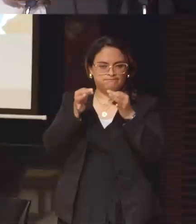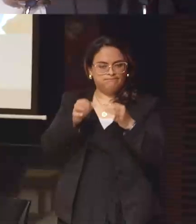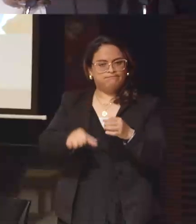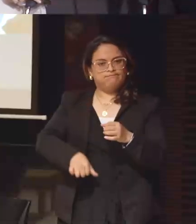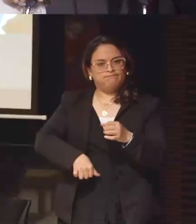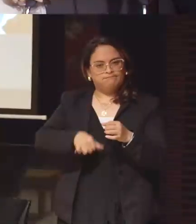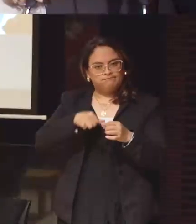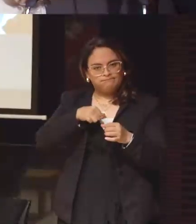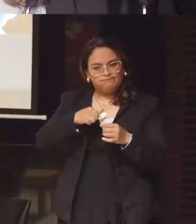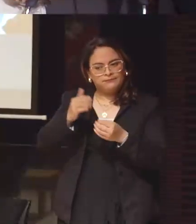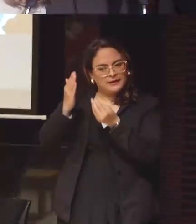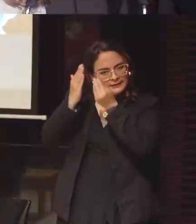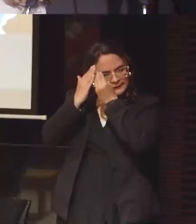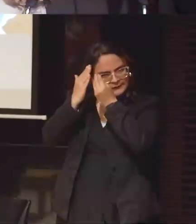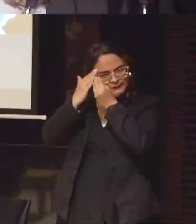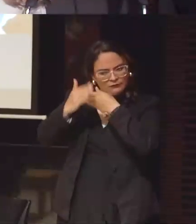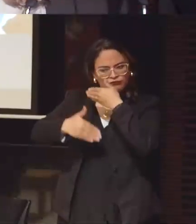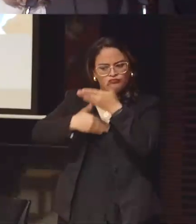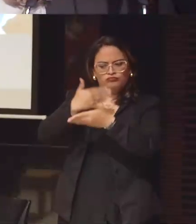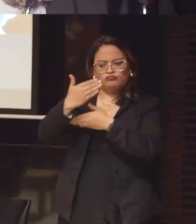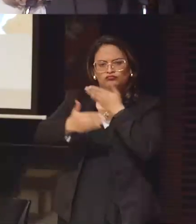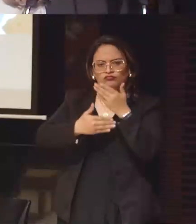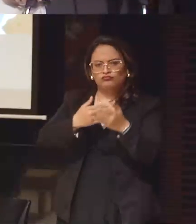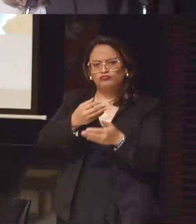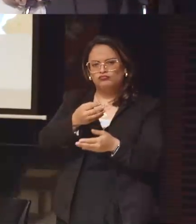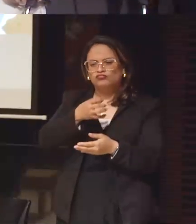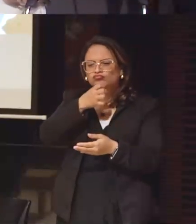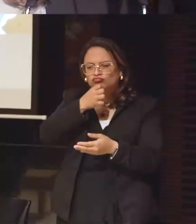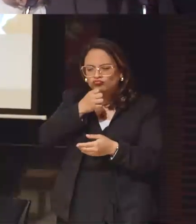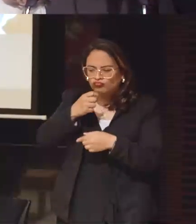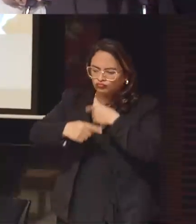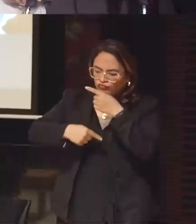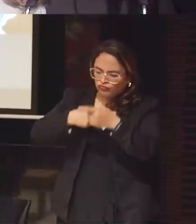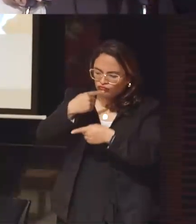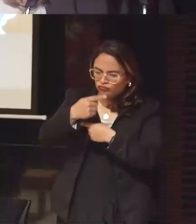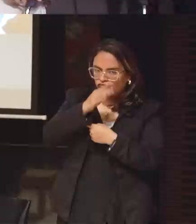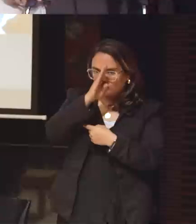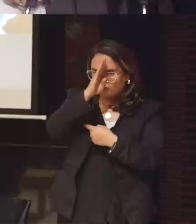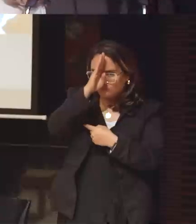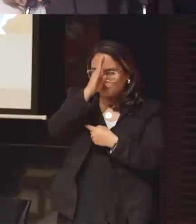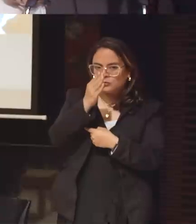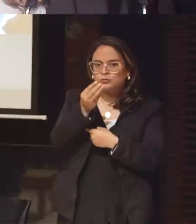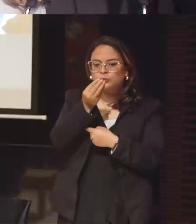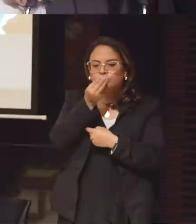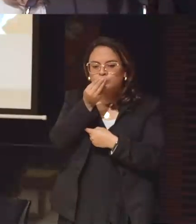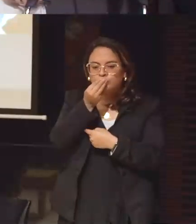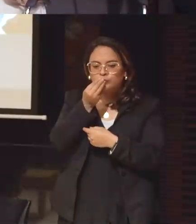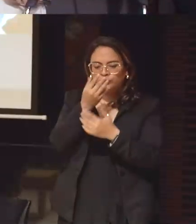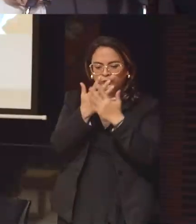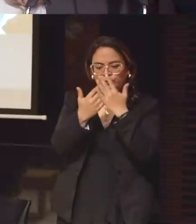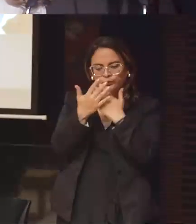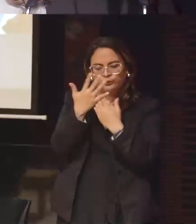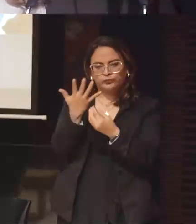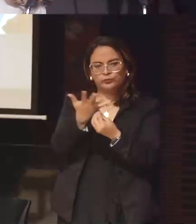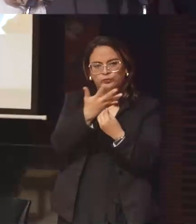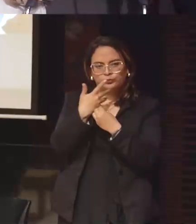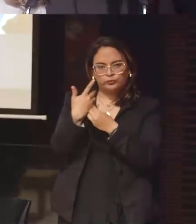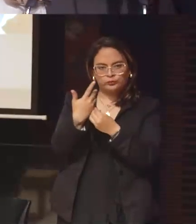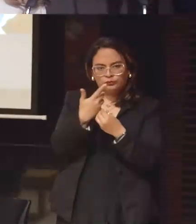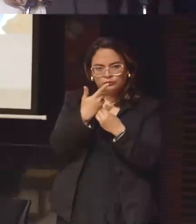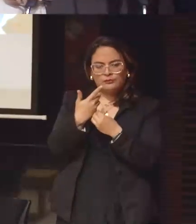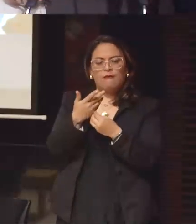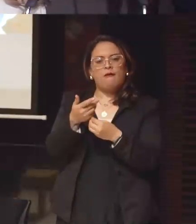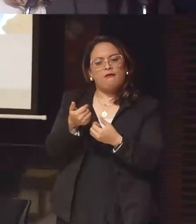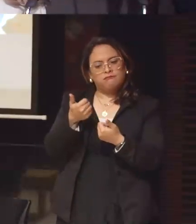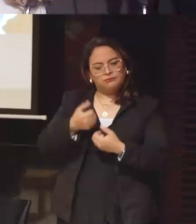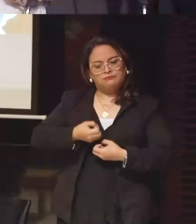los saberes ancestrales, tanto la gastronomía como de la artesanía, genera un discurso muy distinto